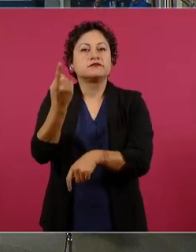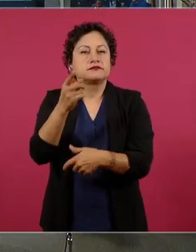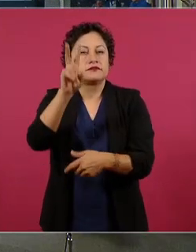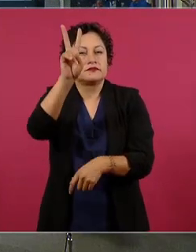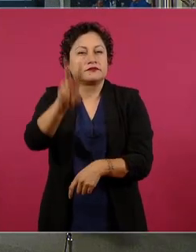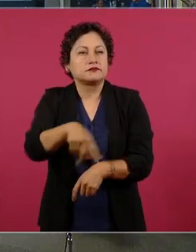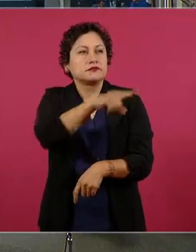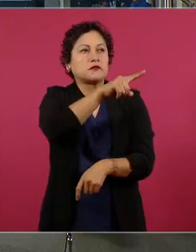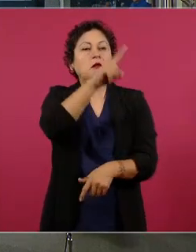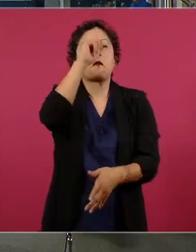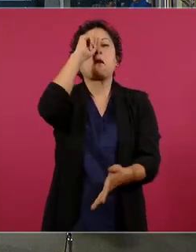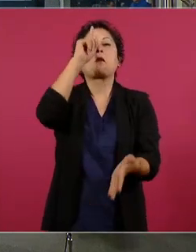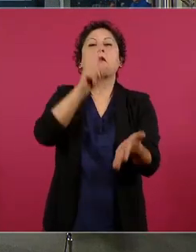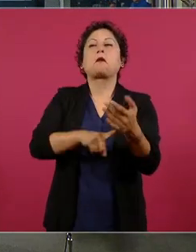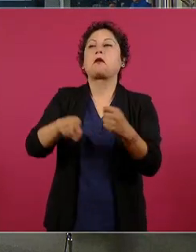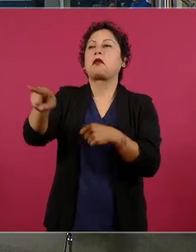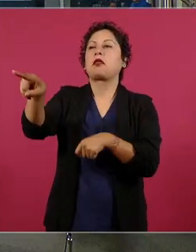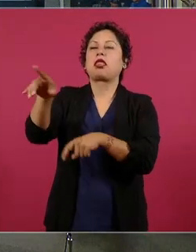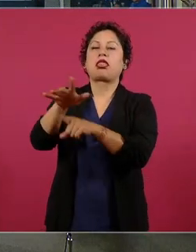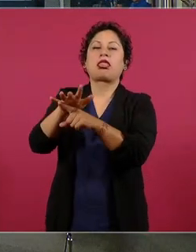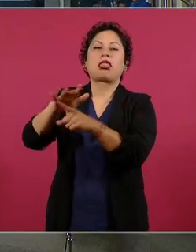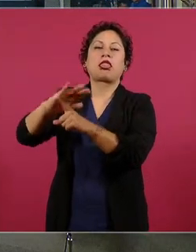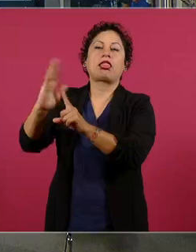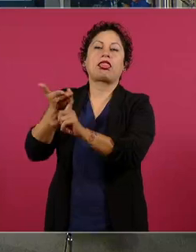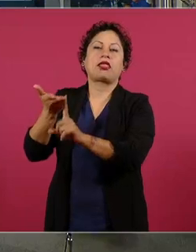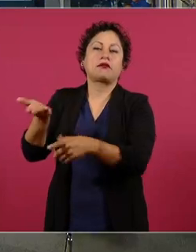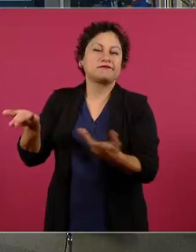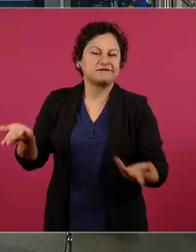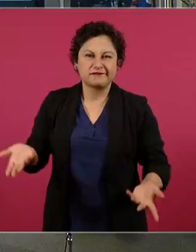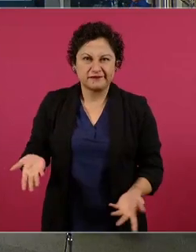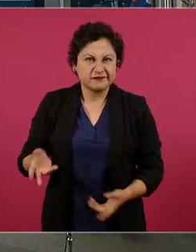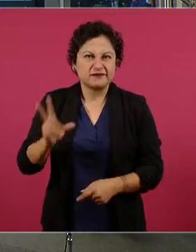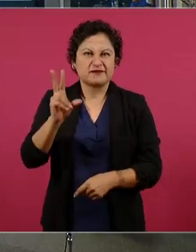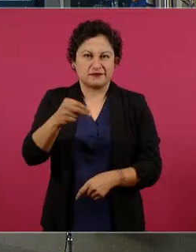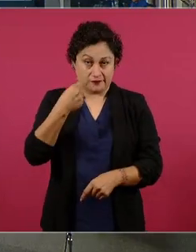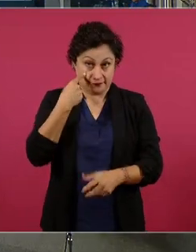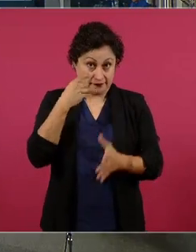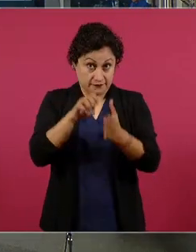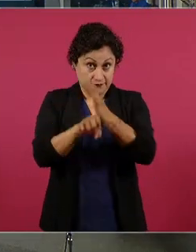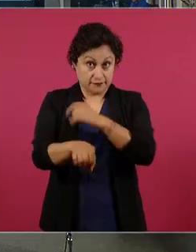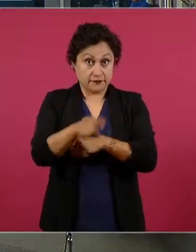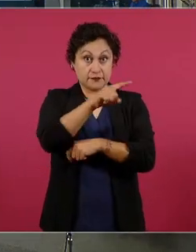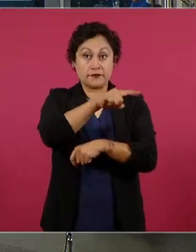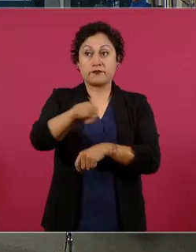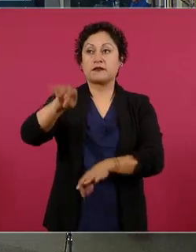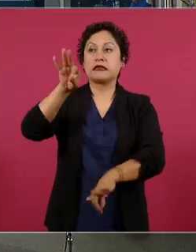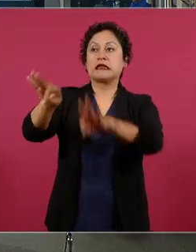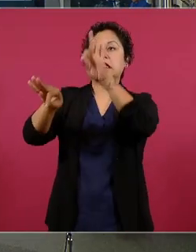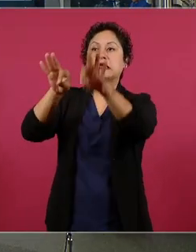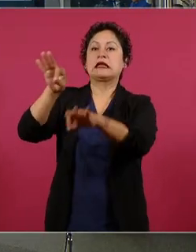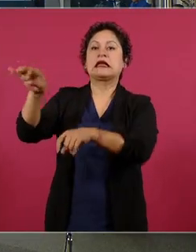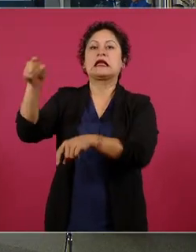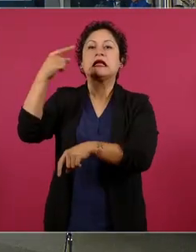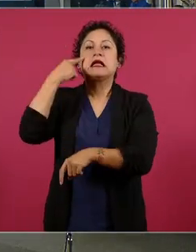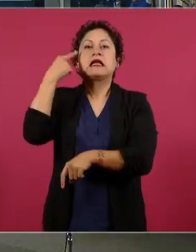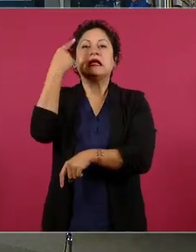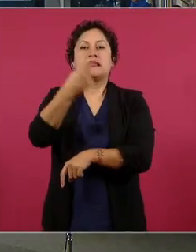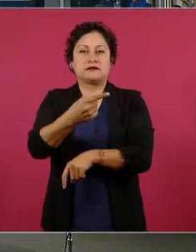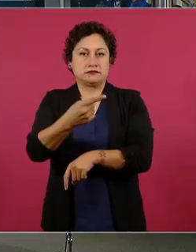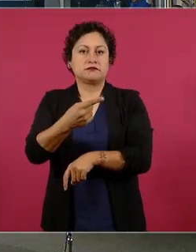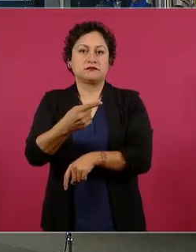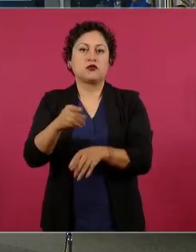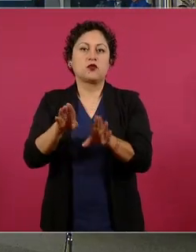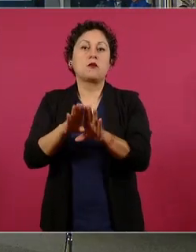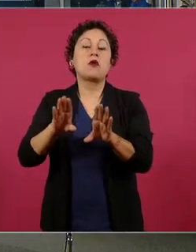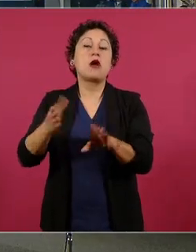contra de los programas de bienestar, sobre todo la pensión a adultos mayores? En la Cámara